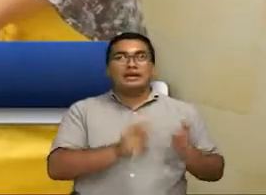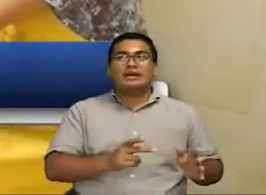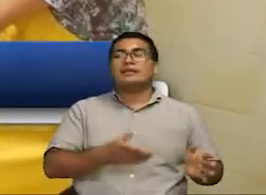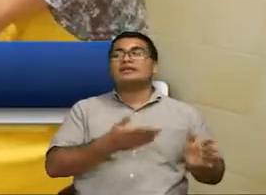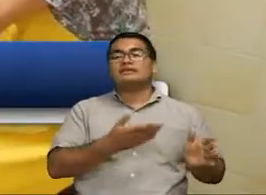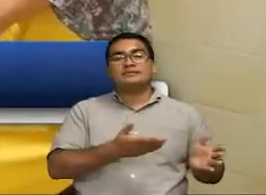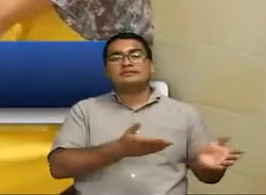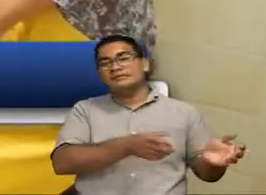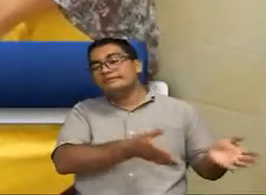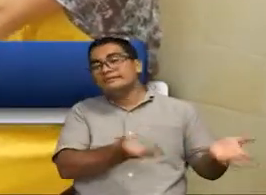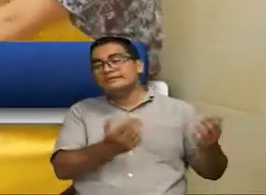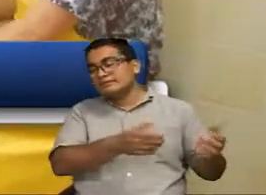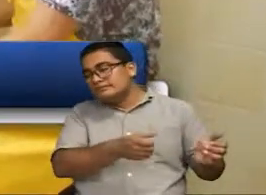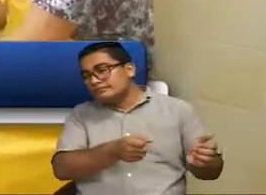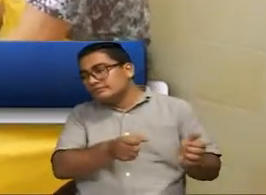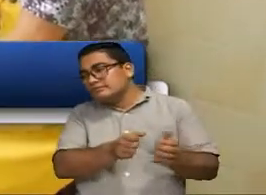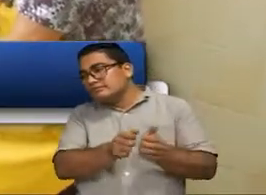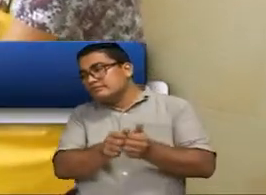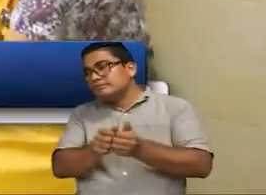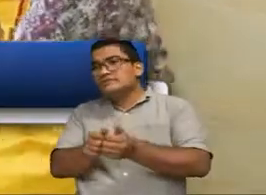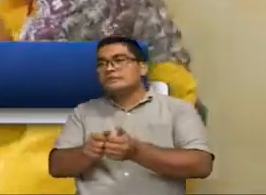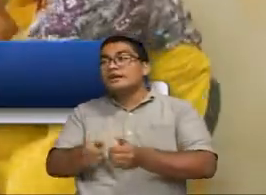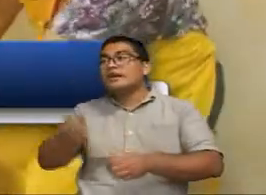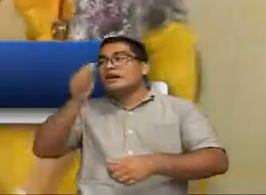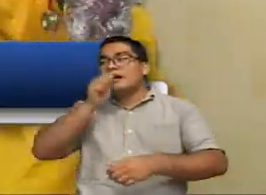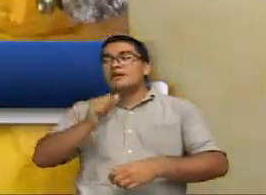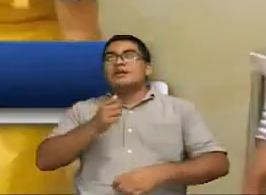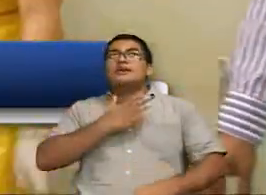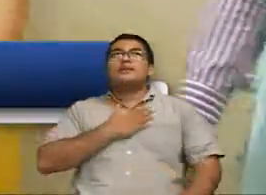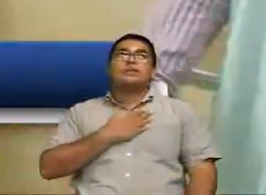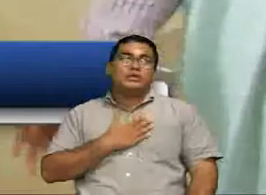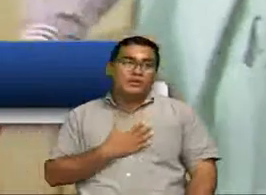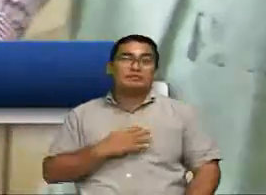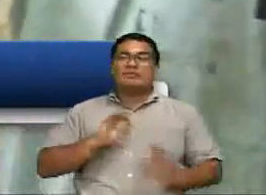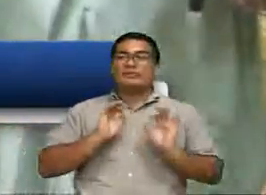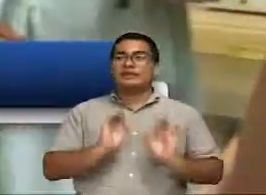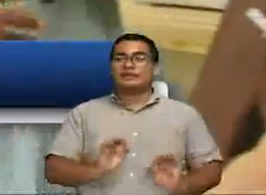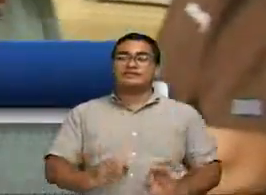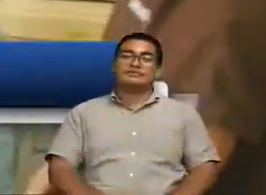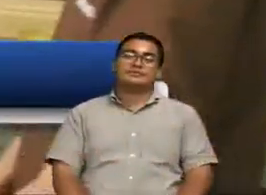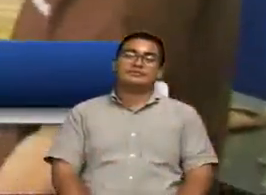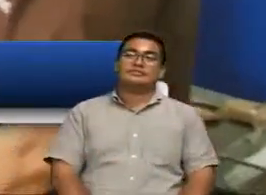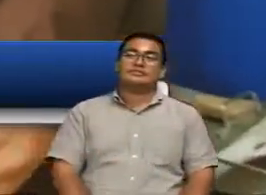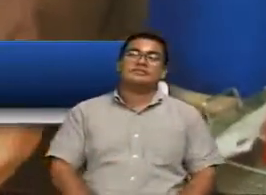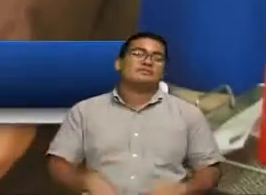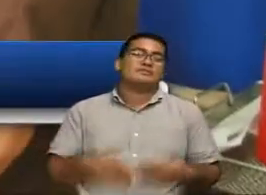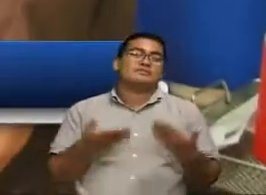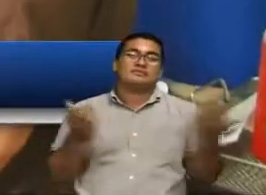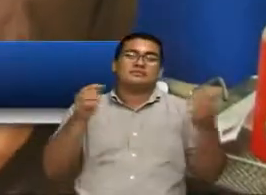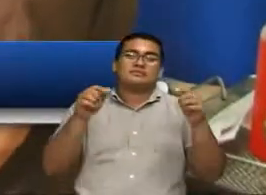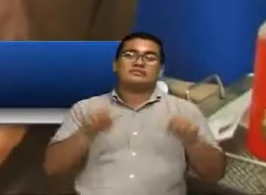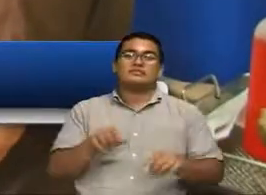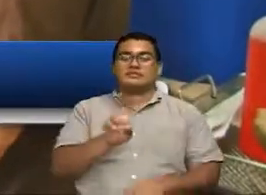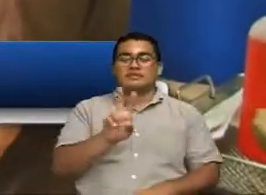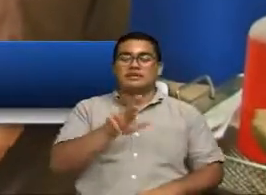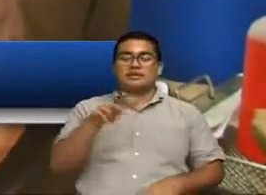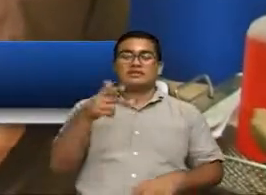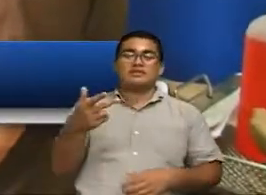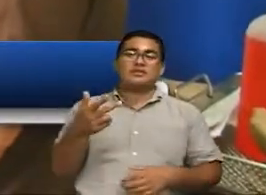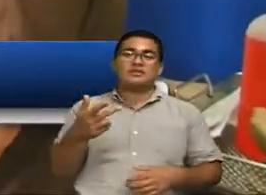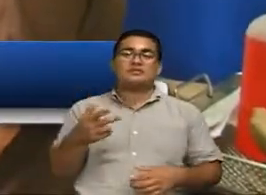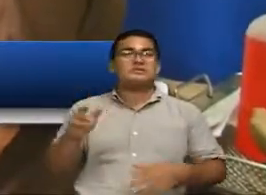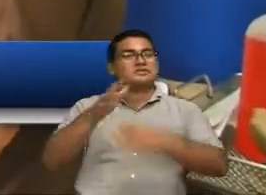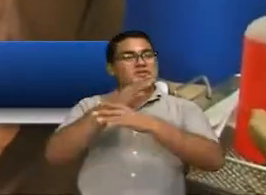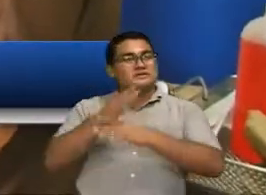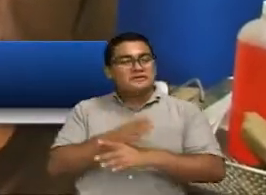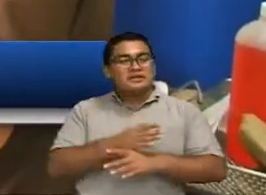le dan algo de beber. Entonces... Ahora, estas 28 posiciones, usted sabe que es muy frecuente en